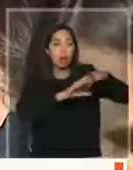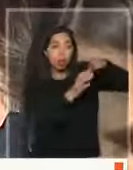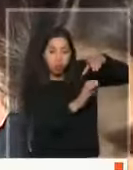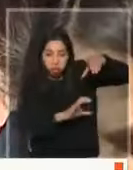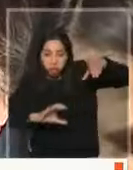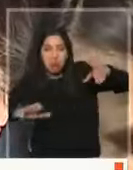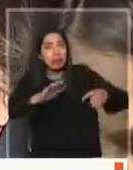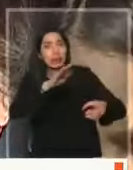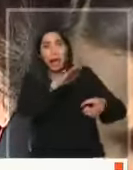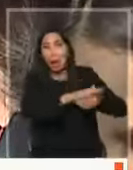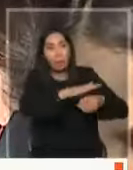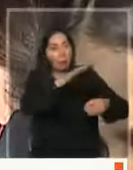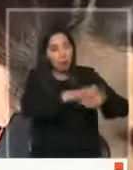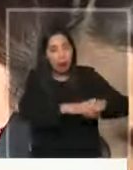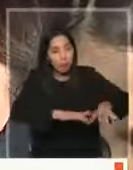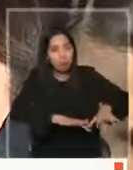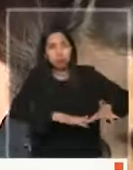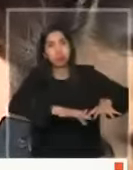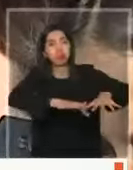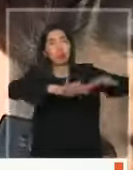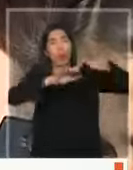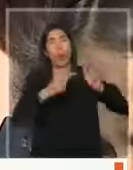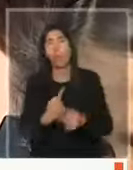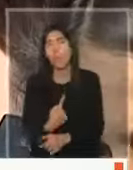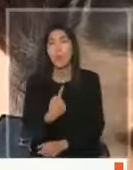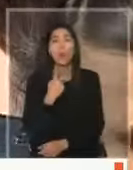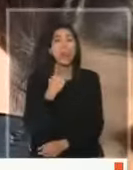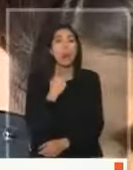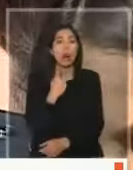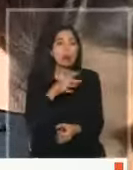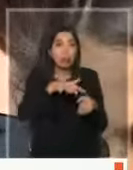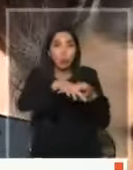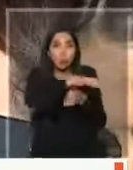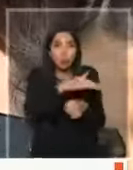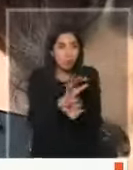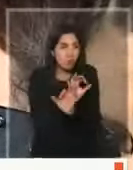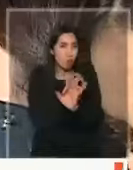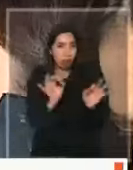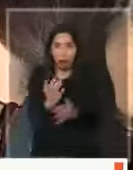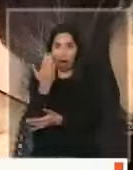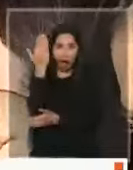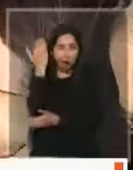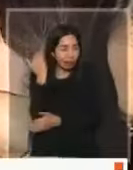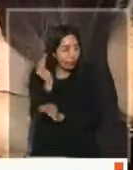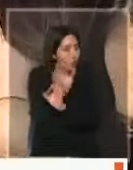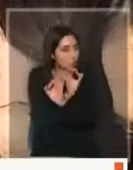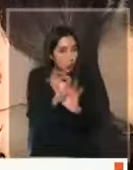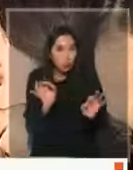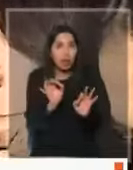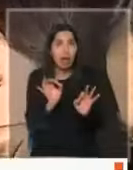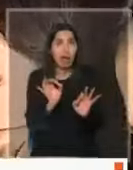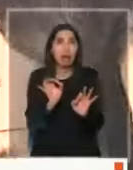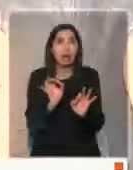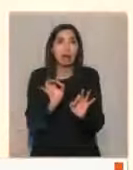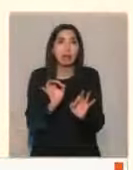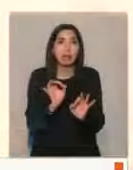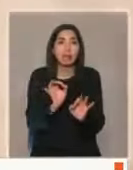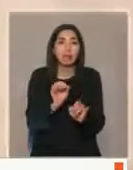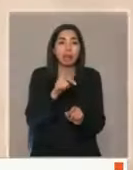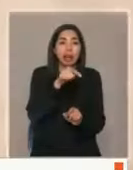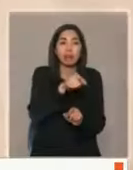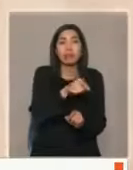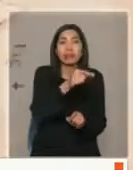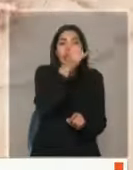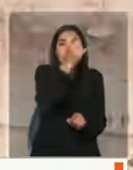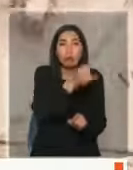sumideros que están absolutamente colapsados. Situación que no nos había sucedido. Este siempre ha sido un punto bajo, siempre ha tenido un problema de inundación. A toda